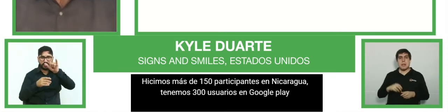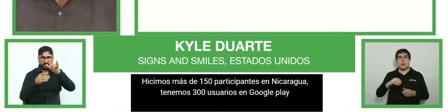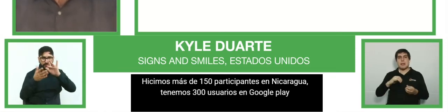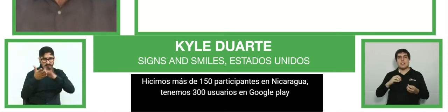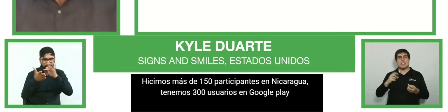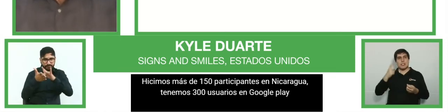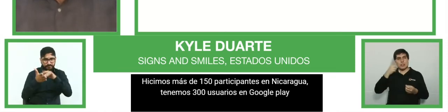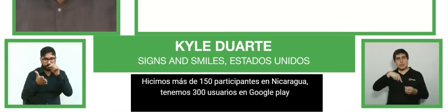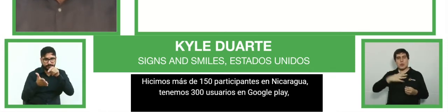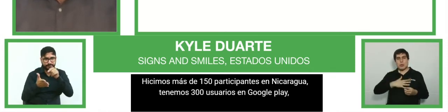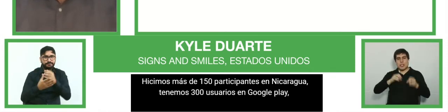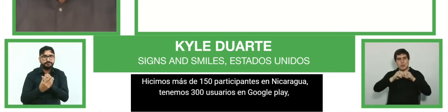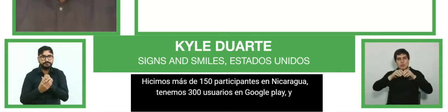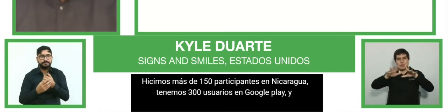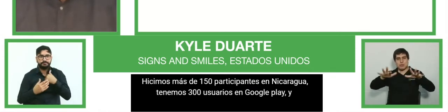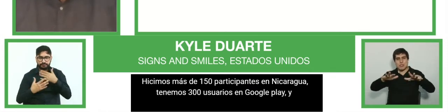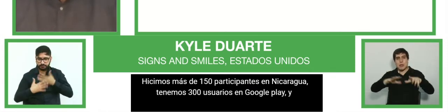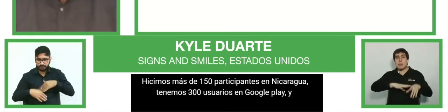más.